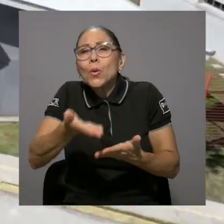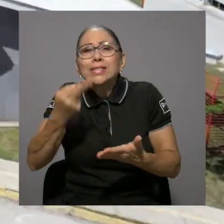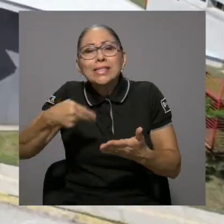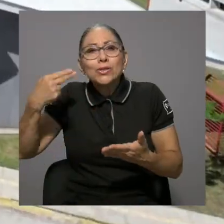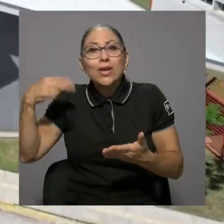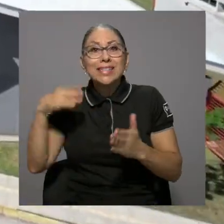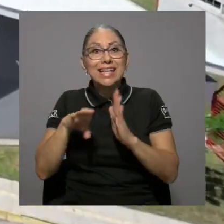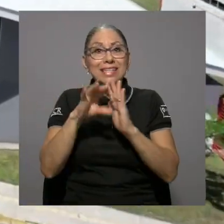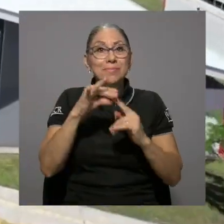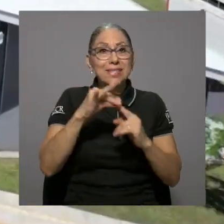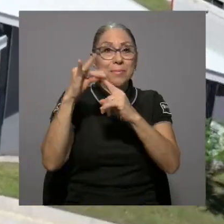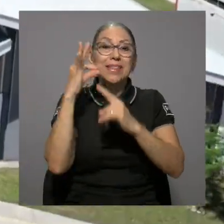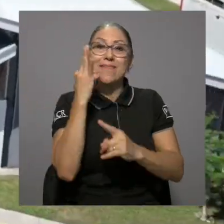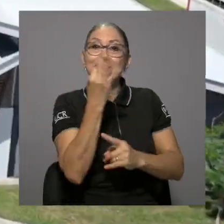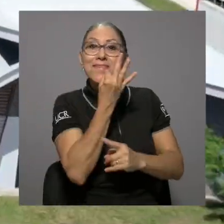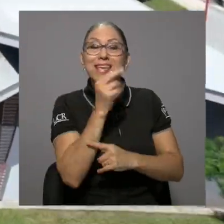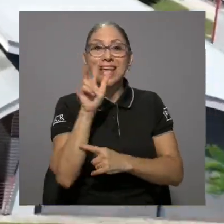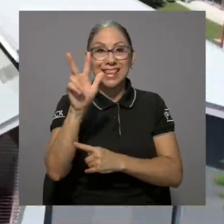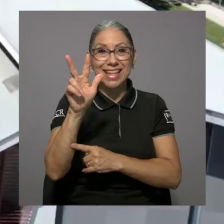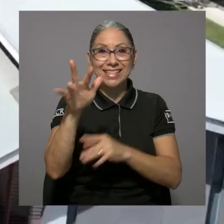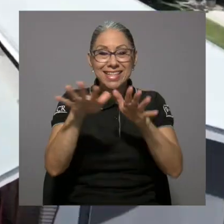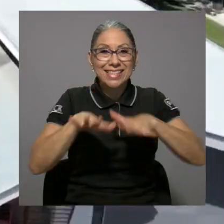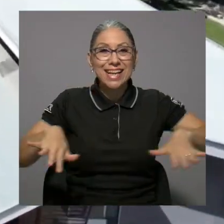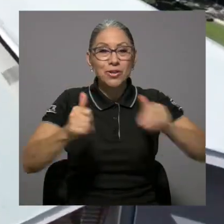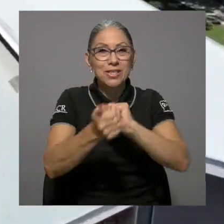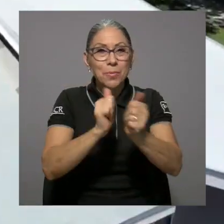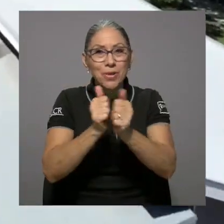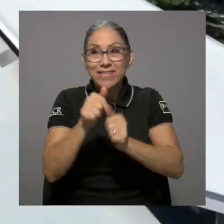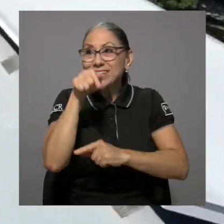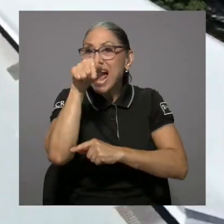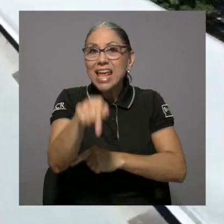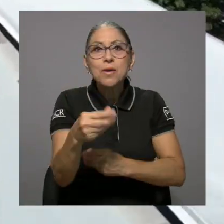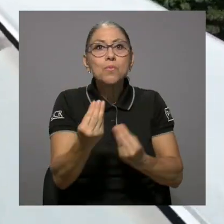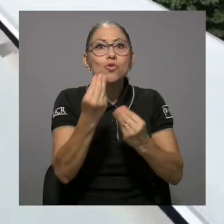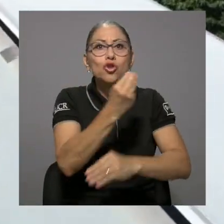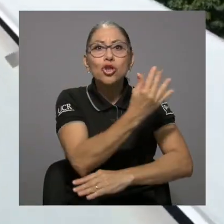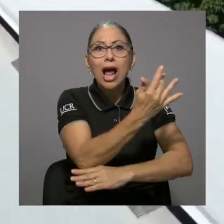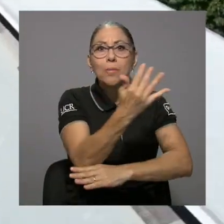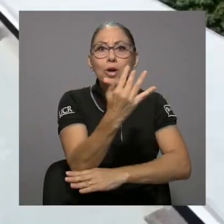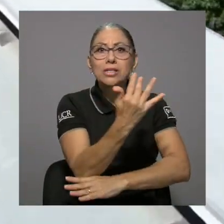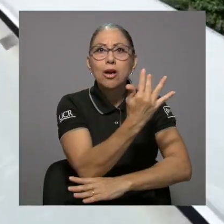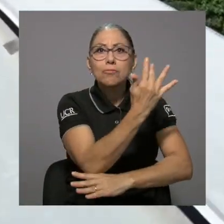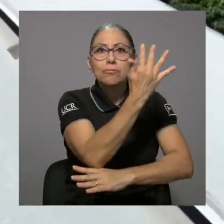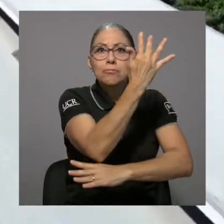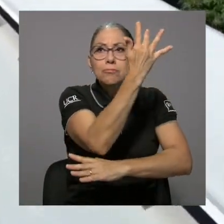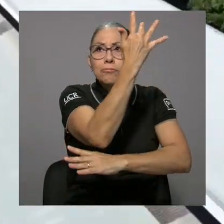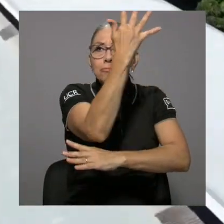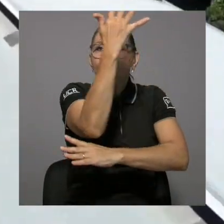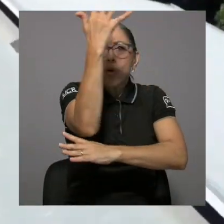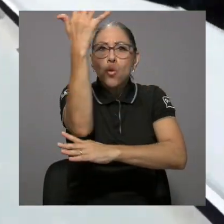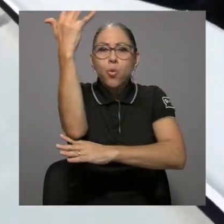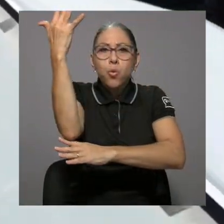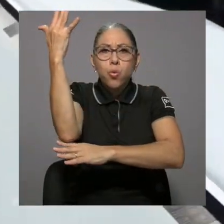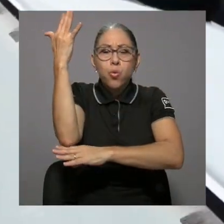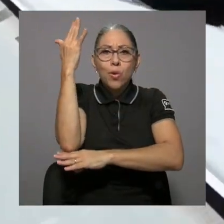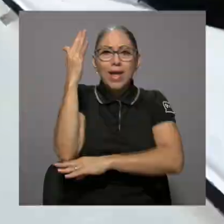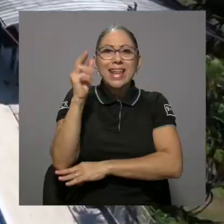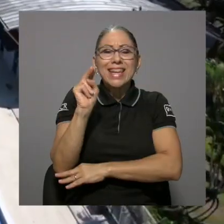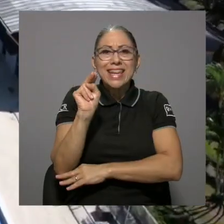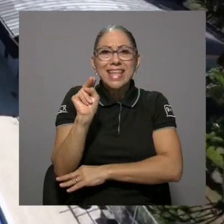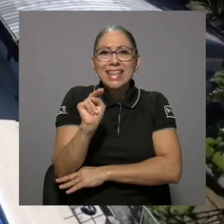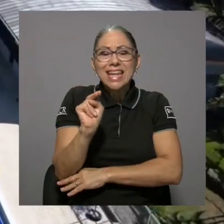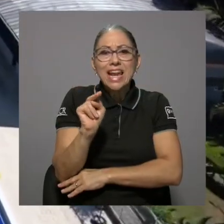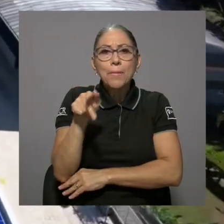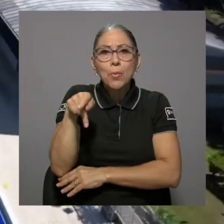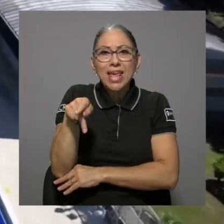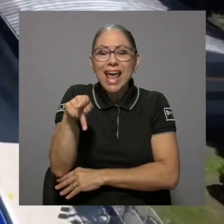finca 3, en donde existen muchísimos árboles ya muy grandes, ¿verdad?, de mucha edad, de eritrina puepegiana, de